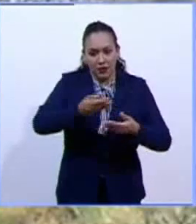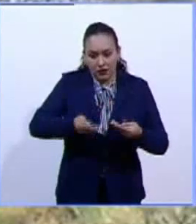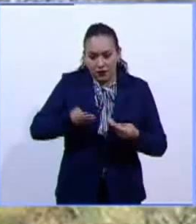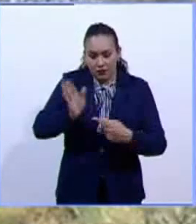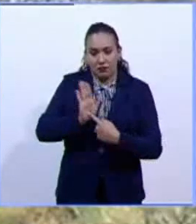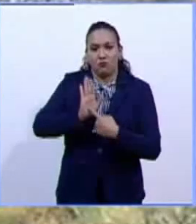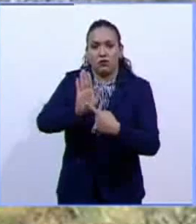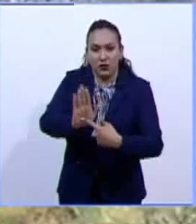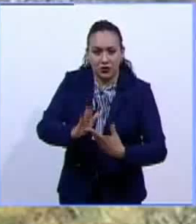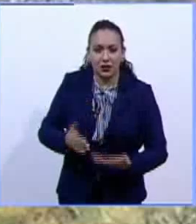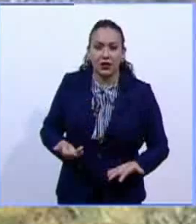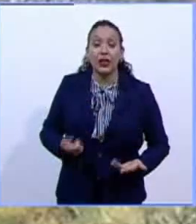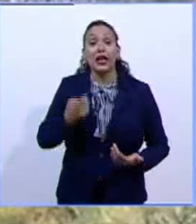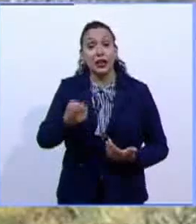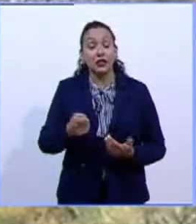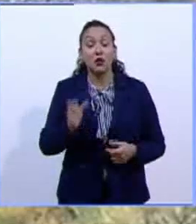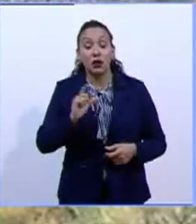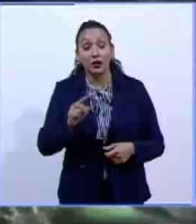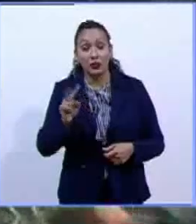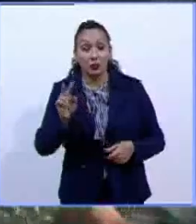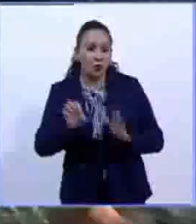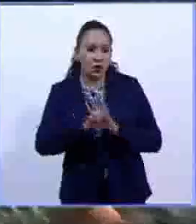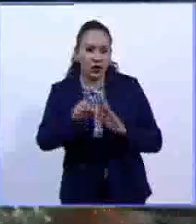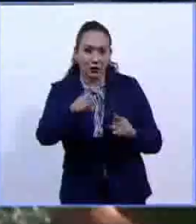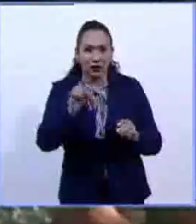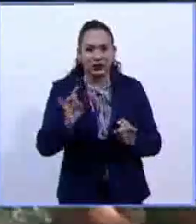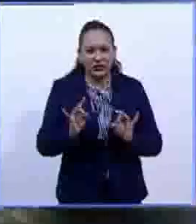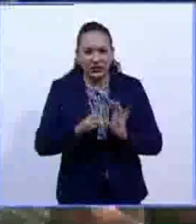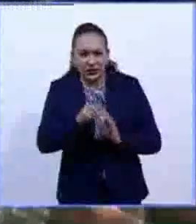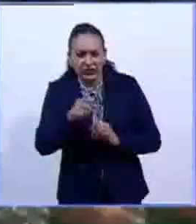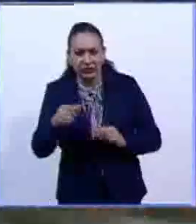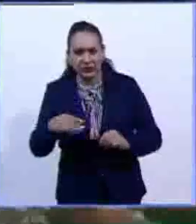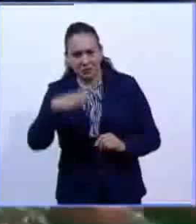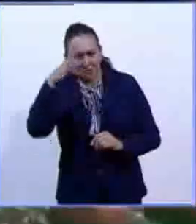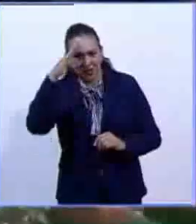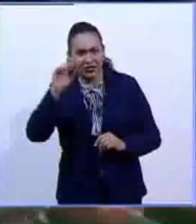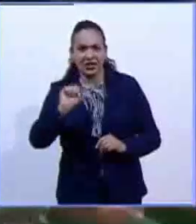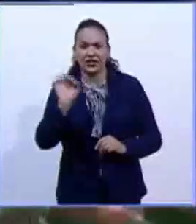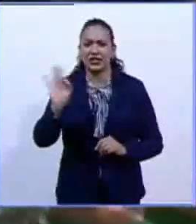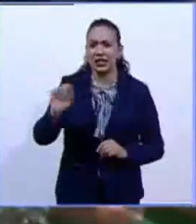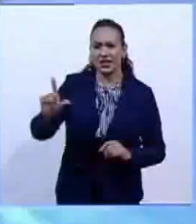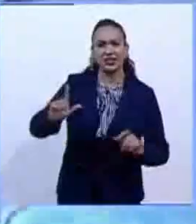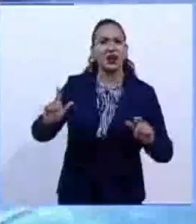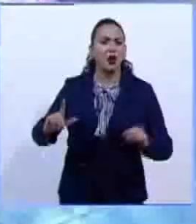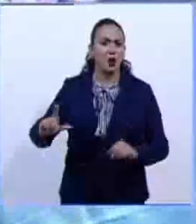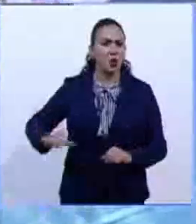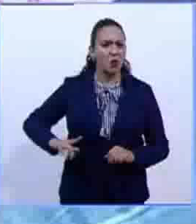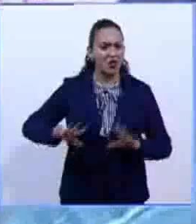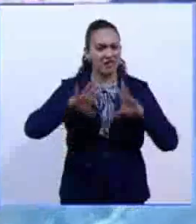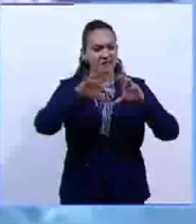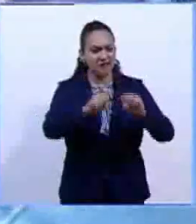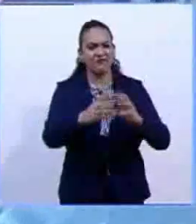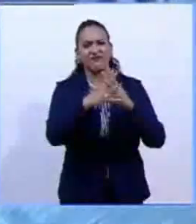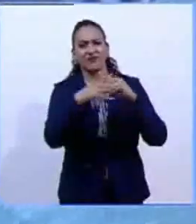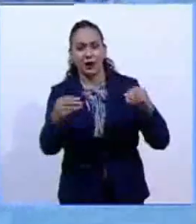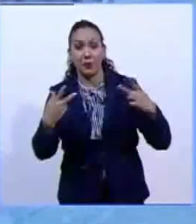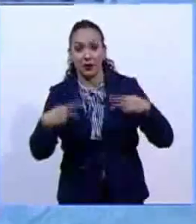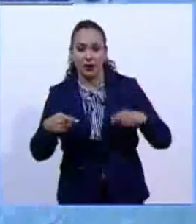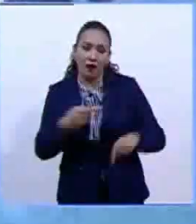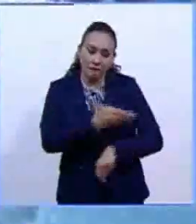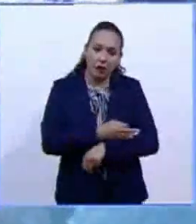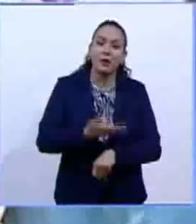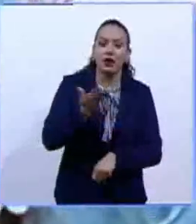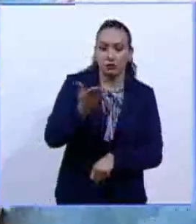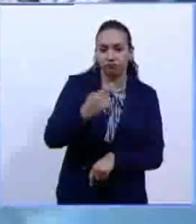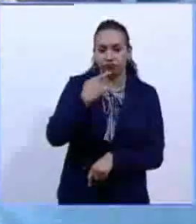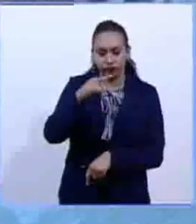las sospechas sobre la desaparición de alguien a manos de agentes estatales. El órgano jurisdiccional tiene la obligación,